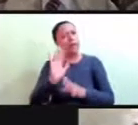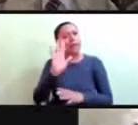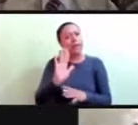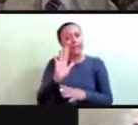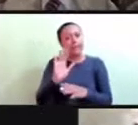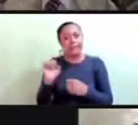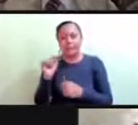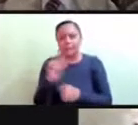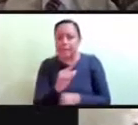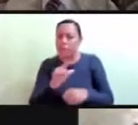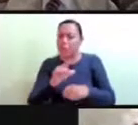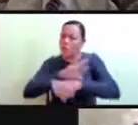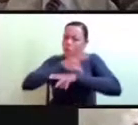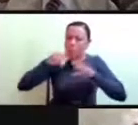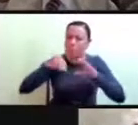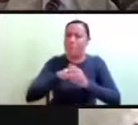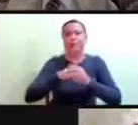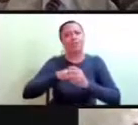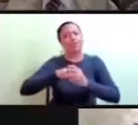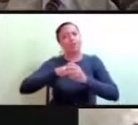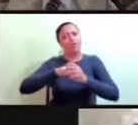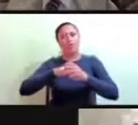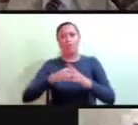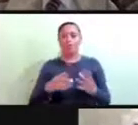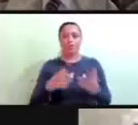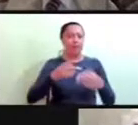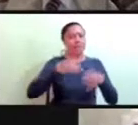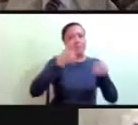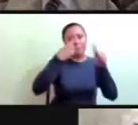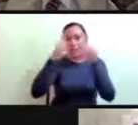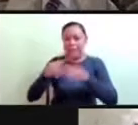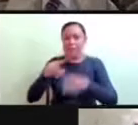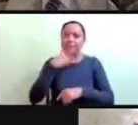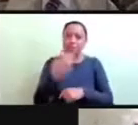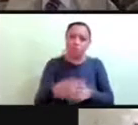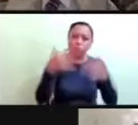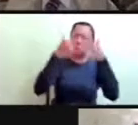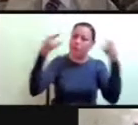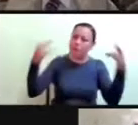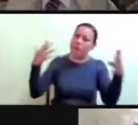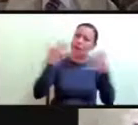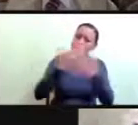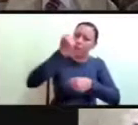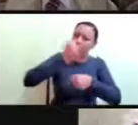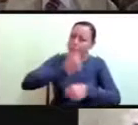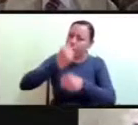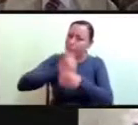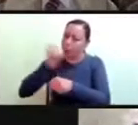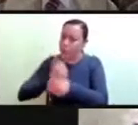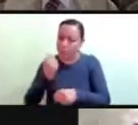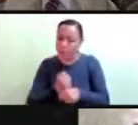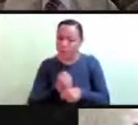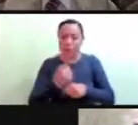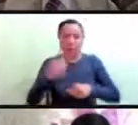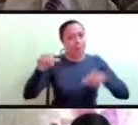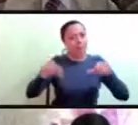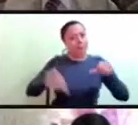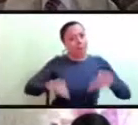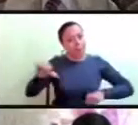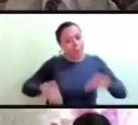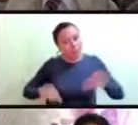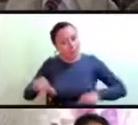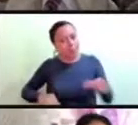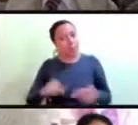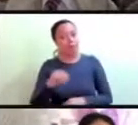las diferentes voces, historias, valores, prácticas y expresiones que nos forman como mexicanas y